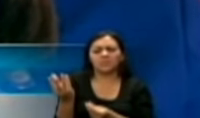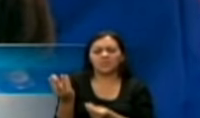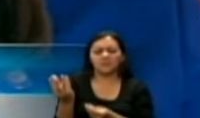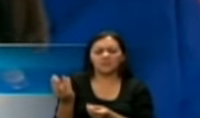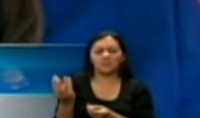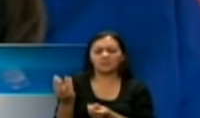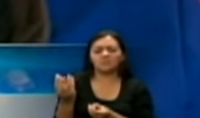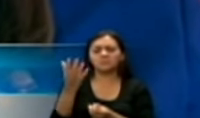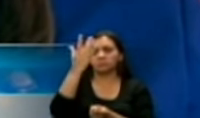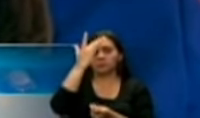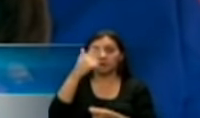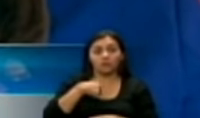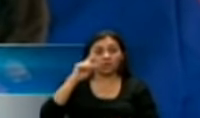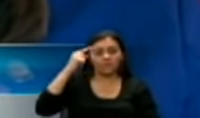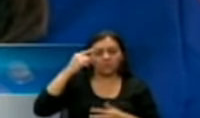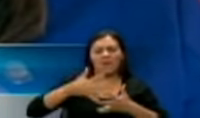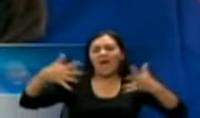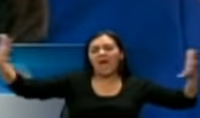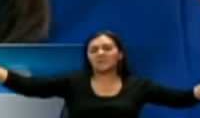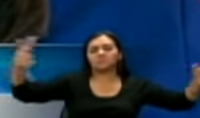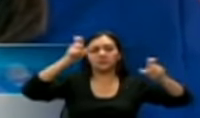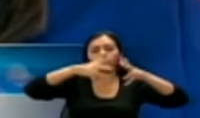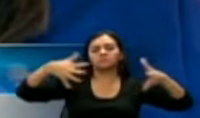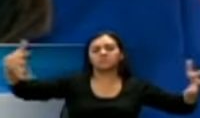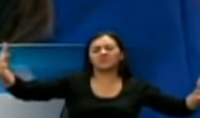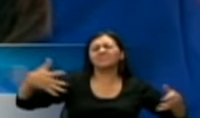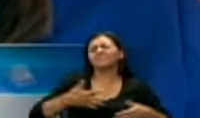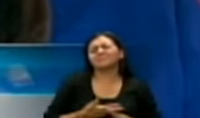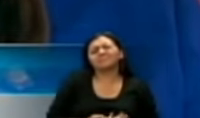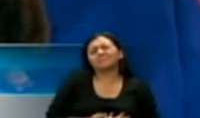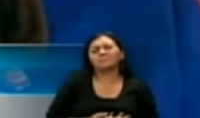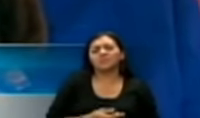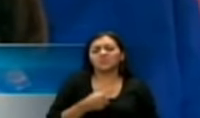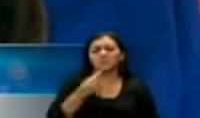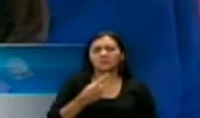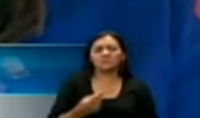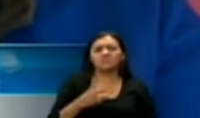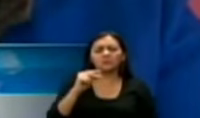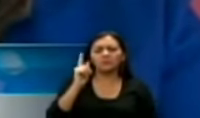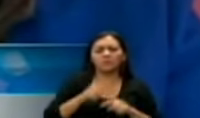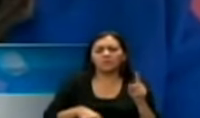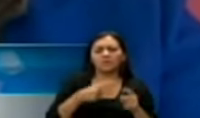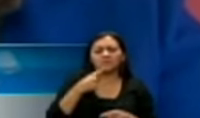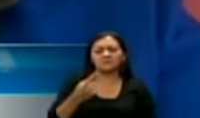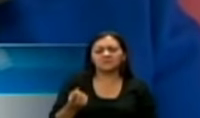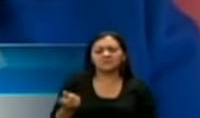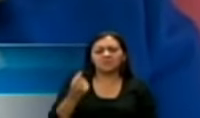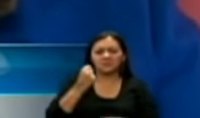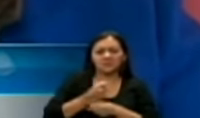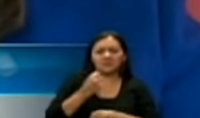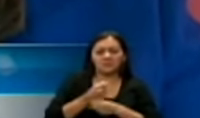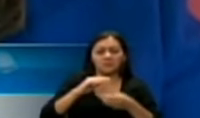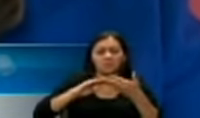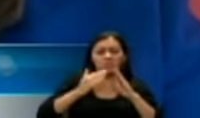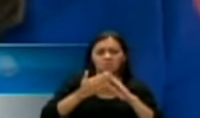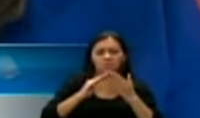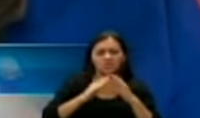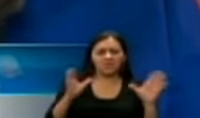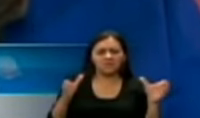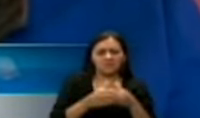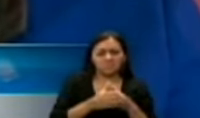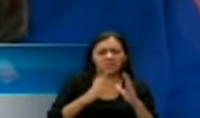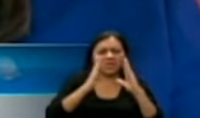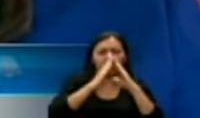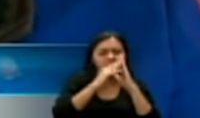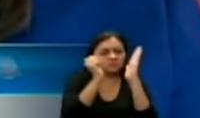las grandes movilizaciones. Entonces, aquí no se puede ni pispilear siquiera. El trabajo intenso en las comunidades, visitas casa